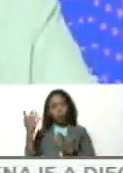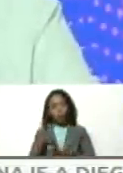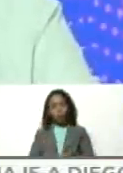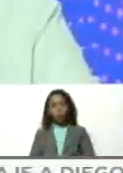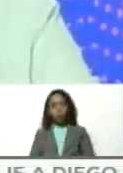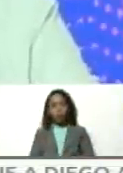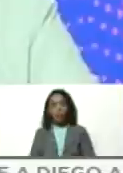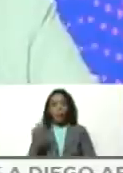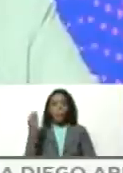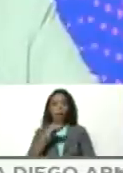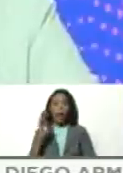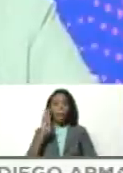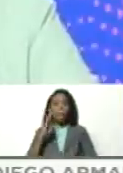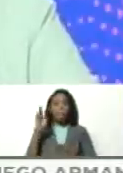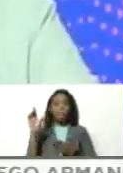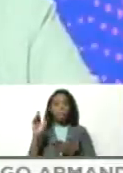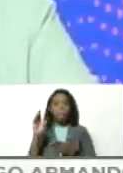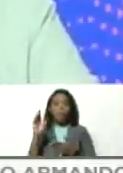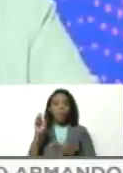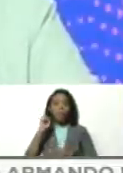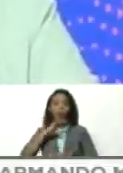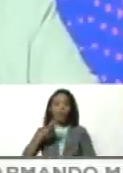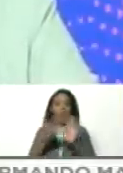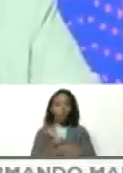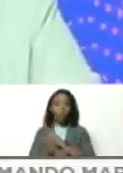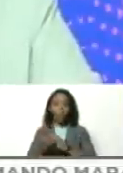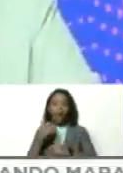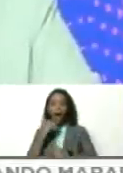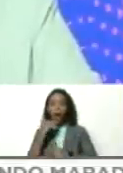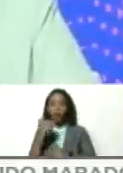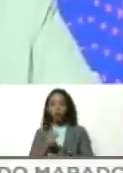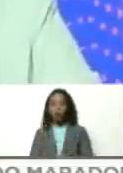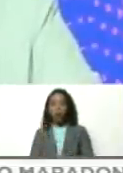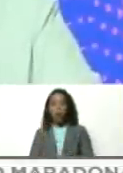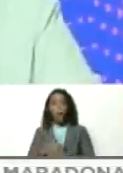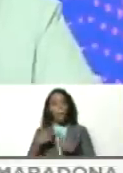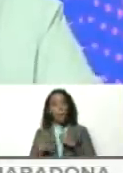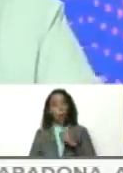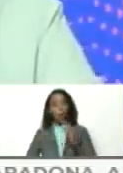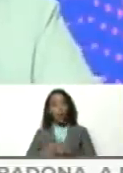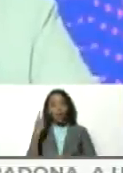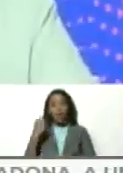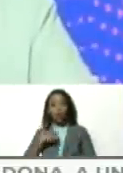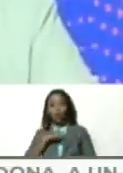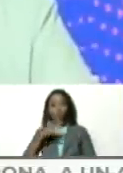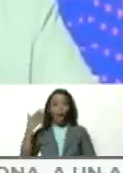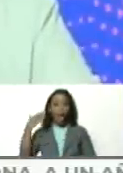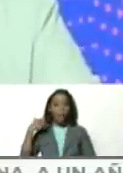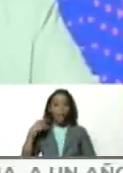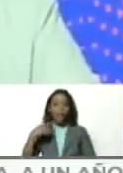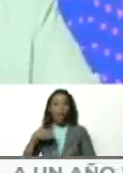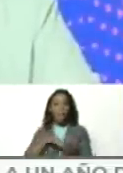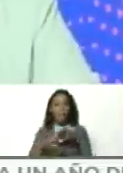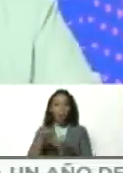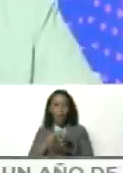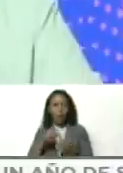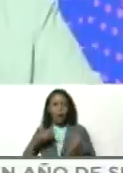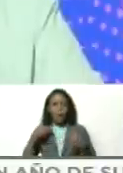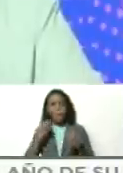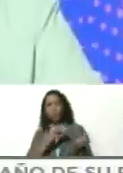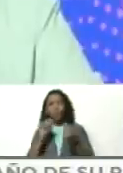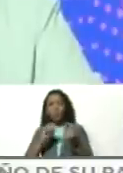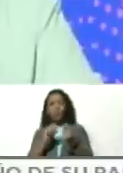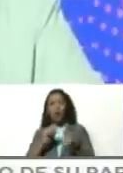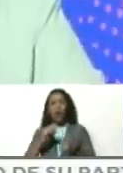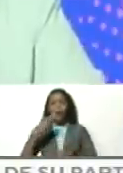más biográfico que cualquier otra cosa. Pero una vez teníamos un conflicto. Y Pedro Guevara